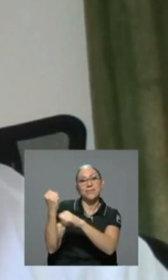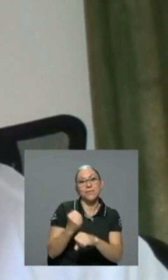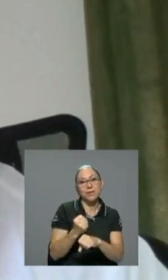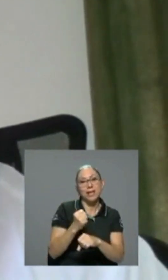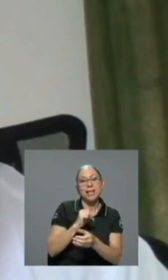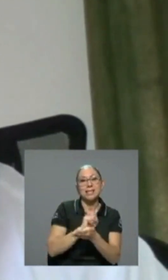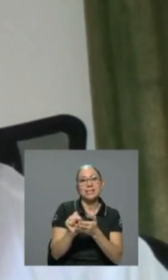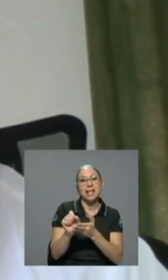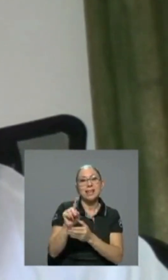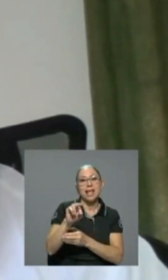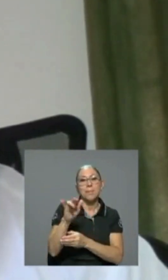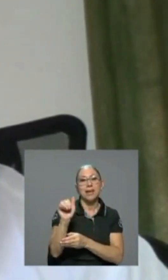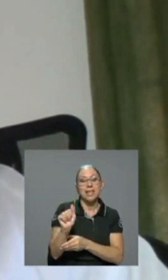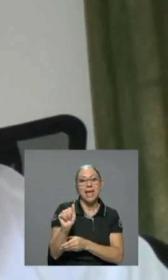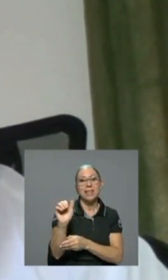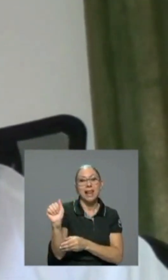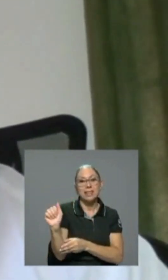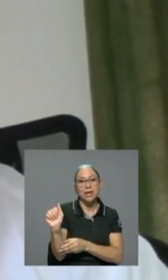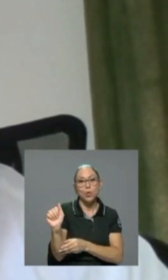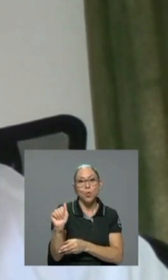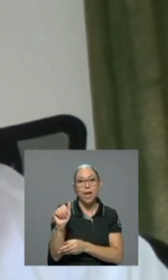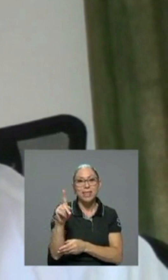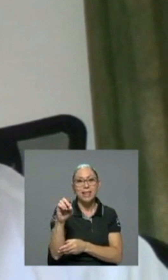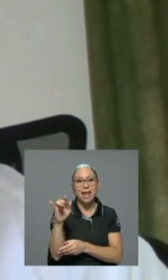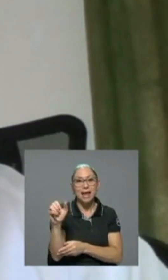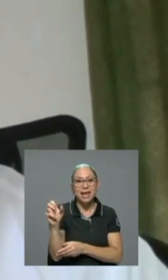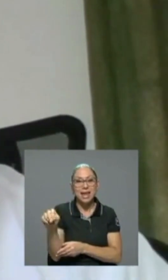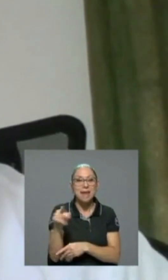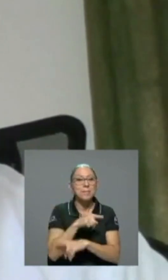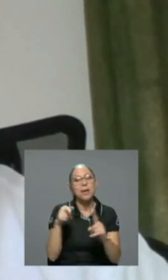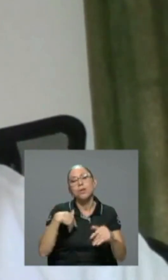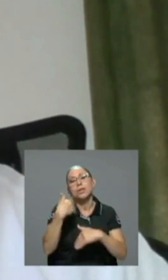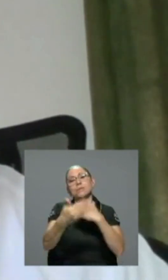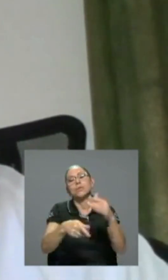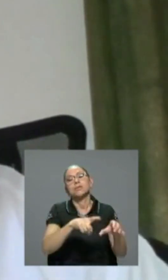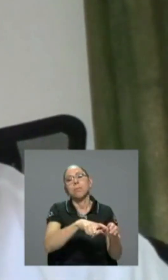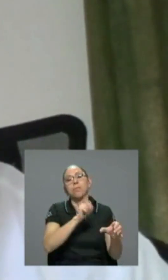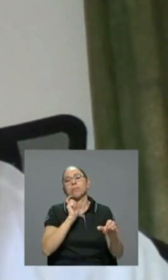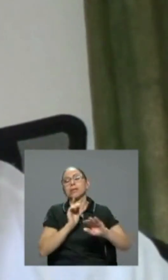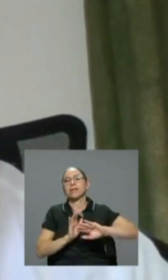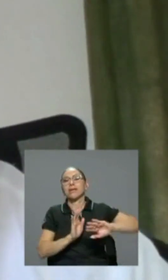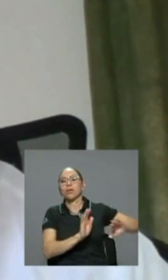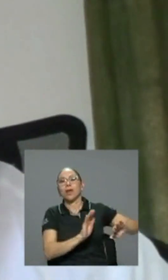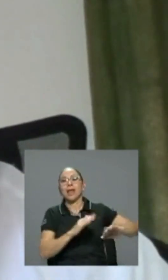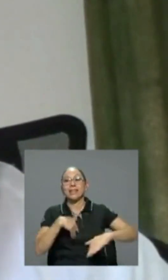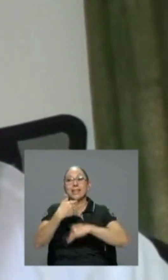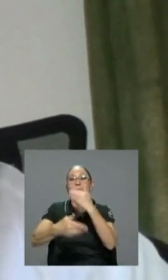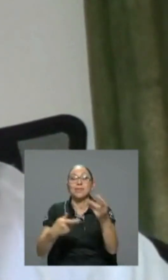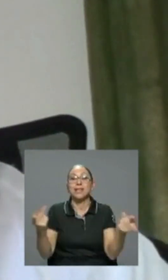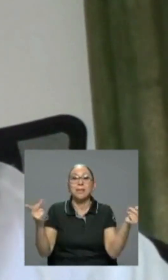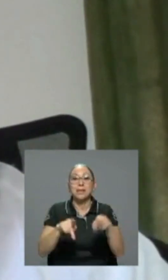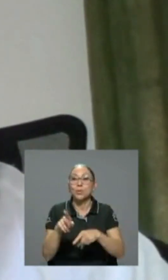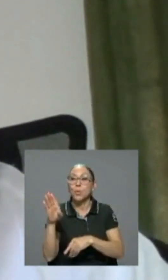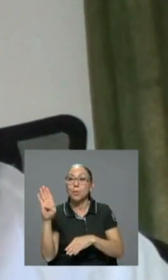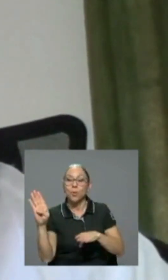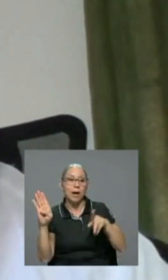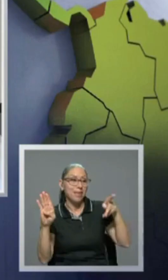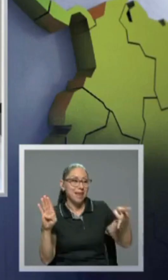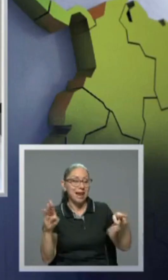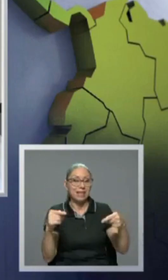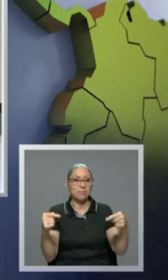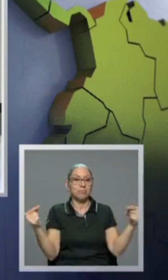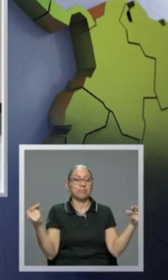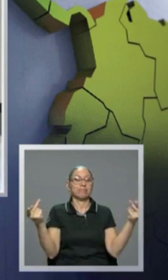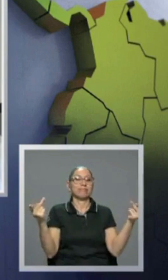pero es abandonada una vez ocurren estos hechos trágicos entre Balboa y Pedrarias. Profesor, tenemos